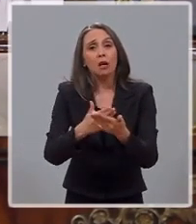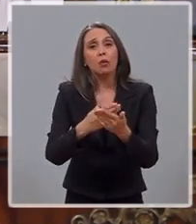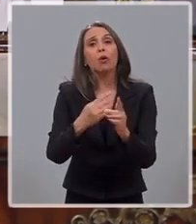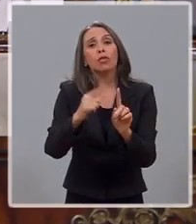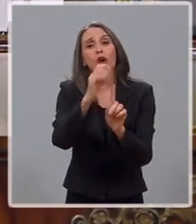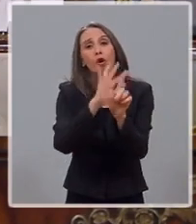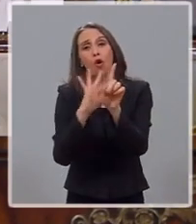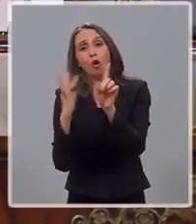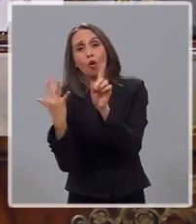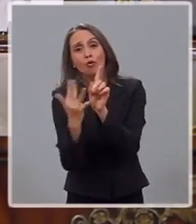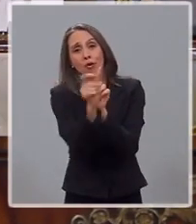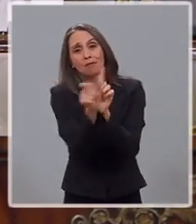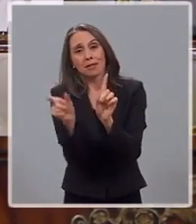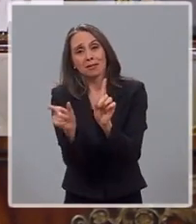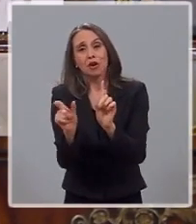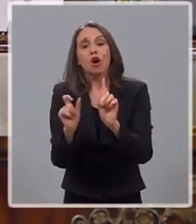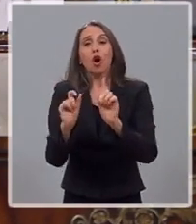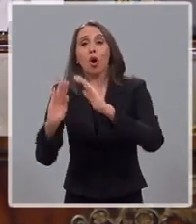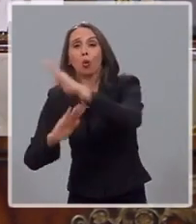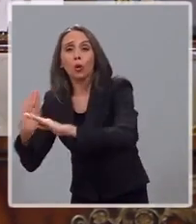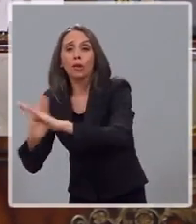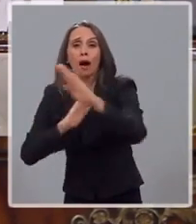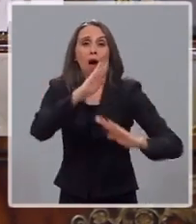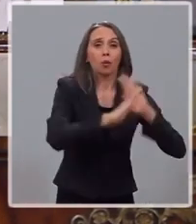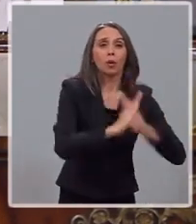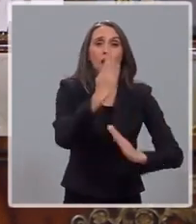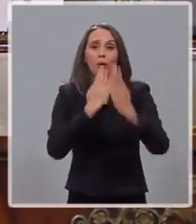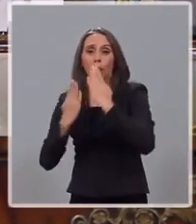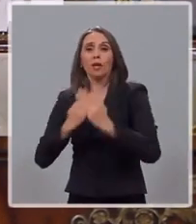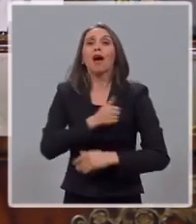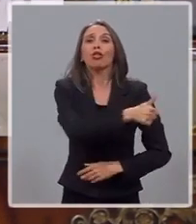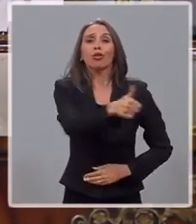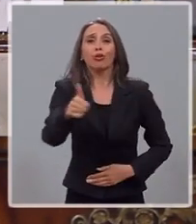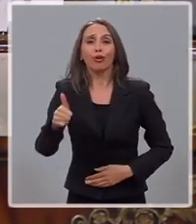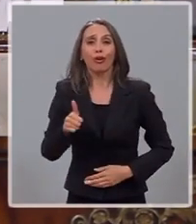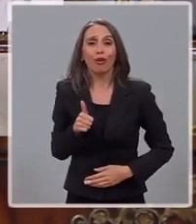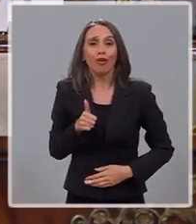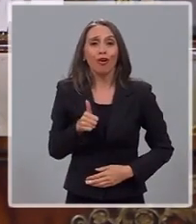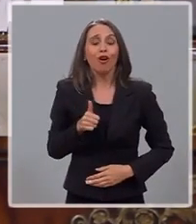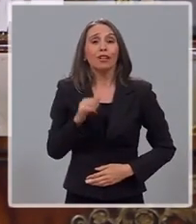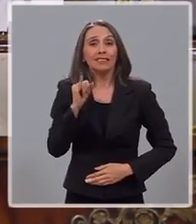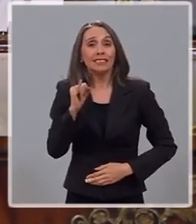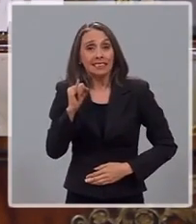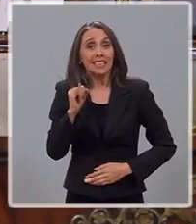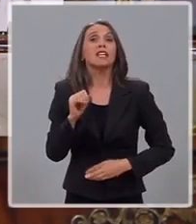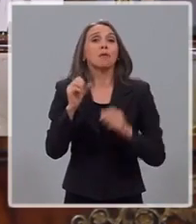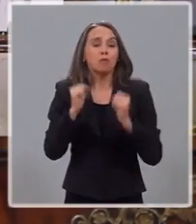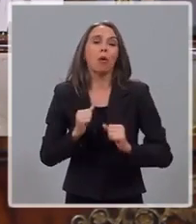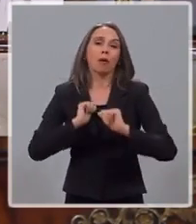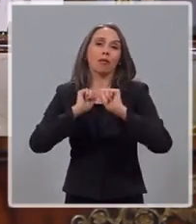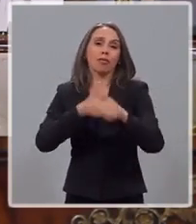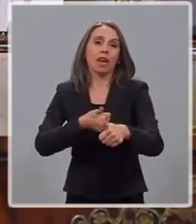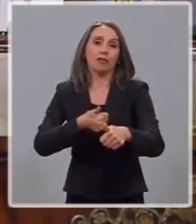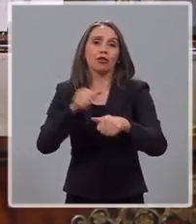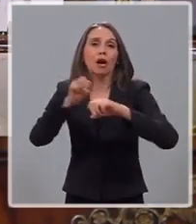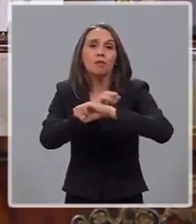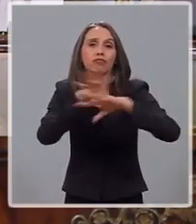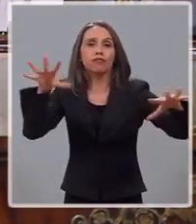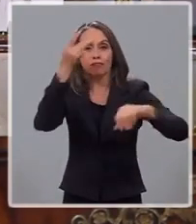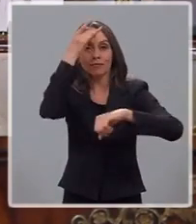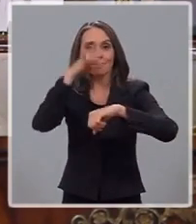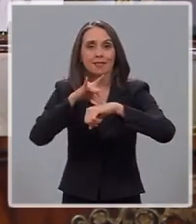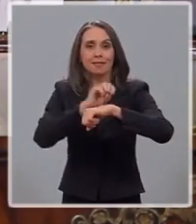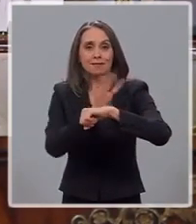demás cuidémonos entre todos porque sólo así vamos a derrotar esta pandemia queridos